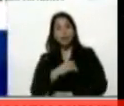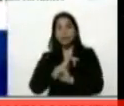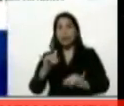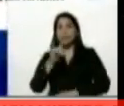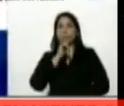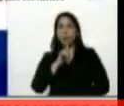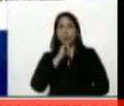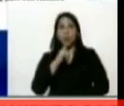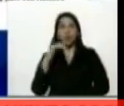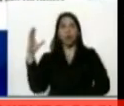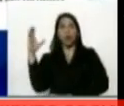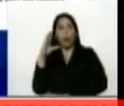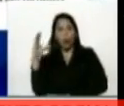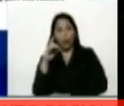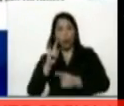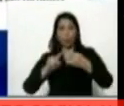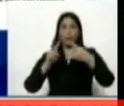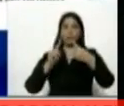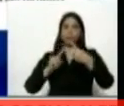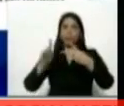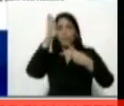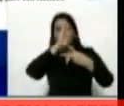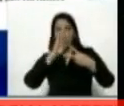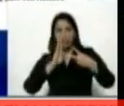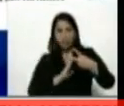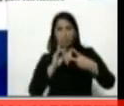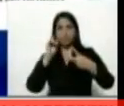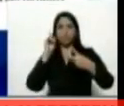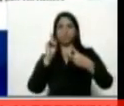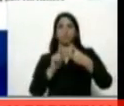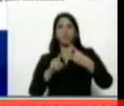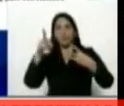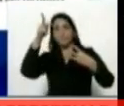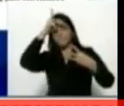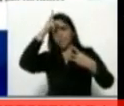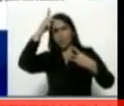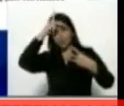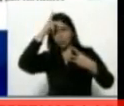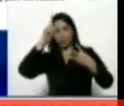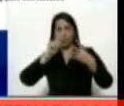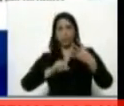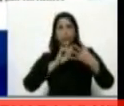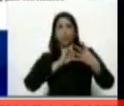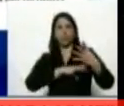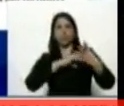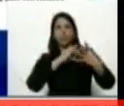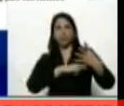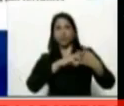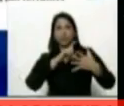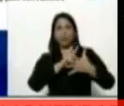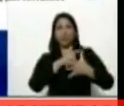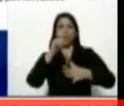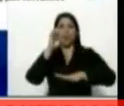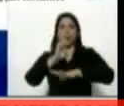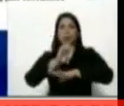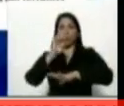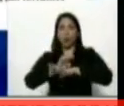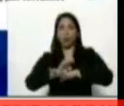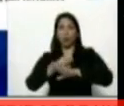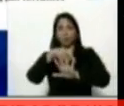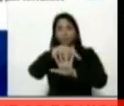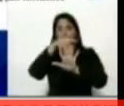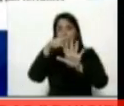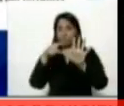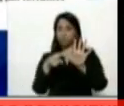basura, y que el elemento, ese laboratorio donde se plantean esas situaciones, no se puede llevar a cabo con un laboratorio